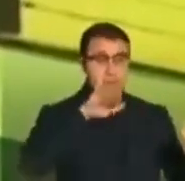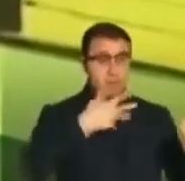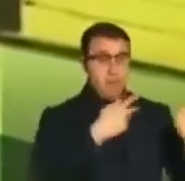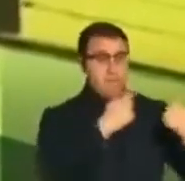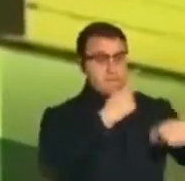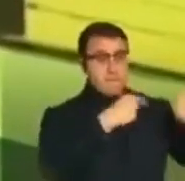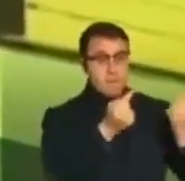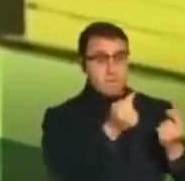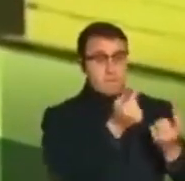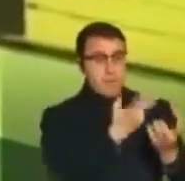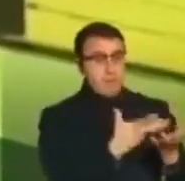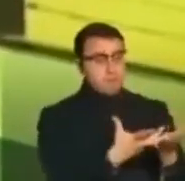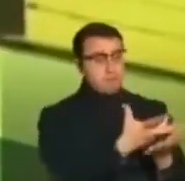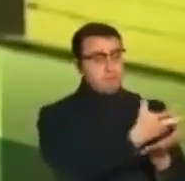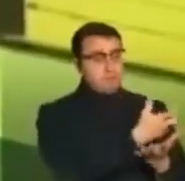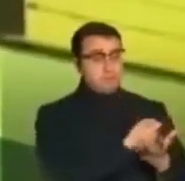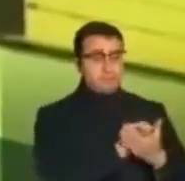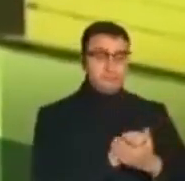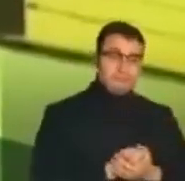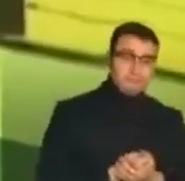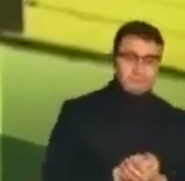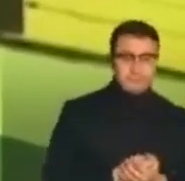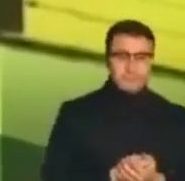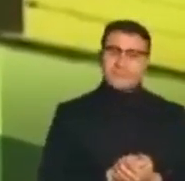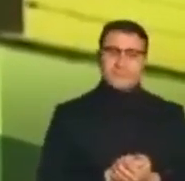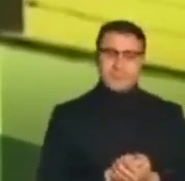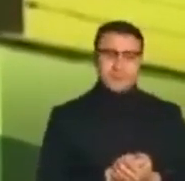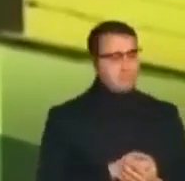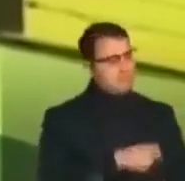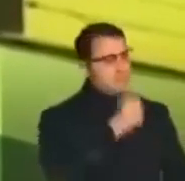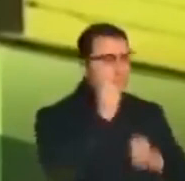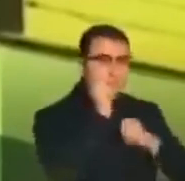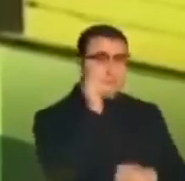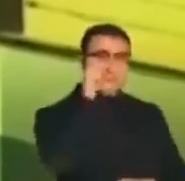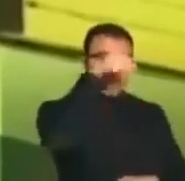del mercado de la salud, sino como persona,